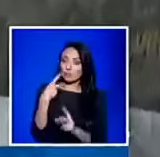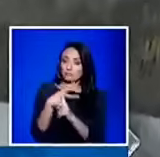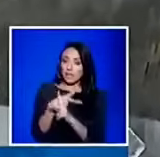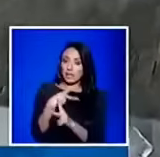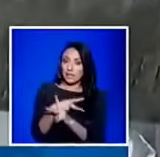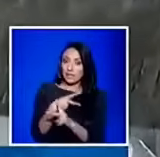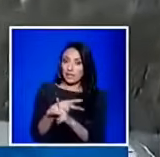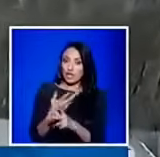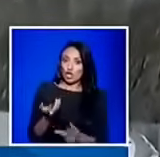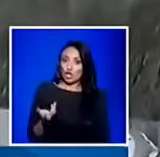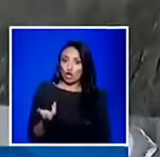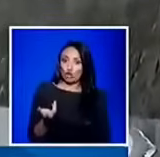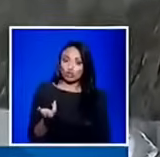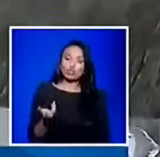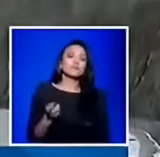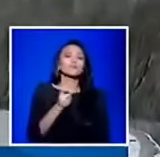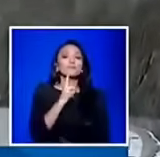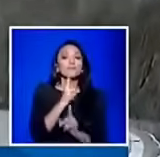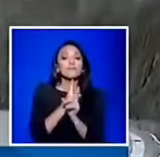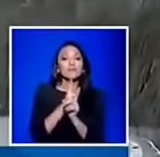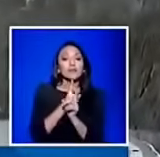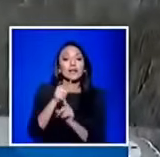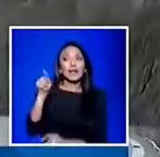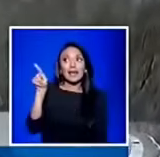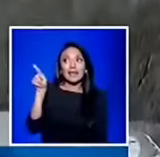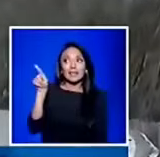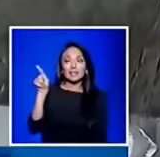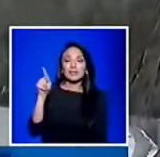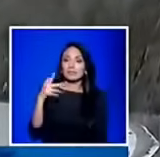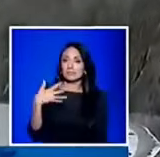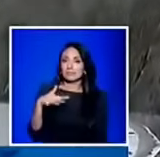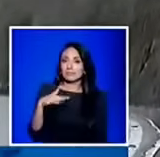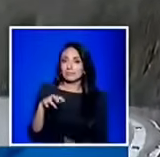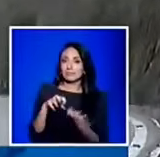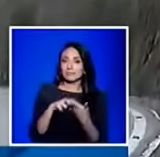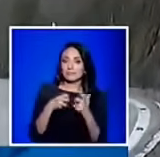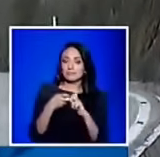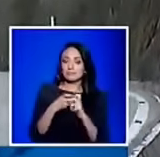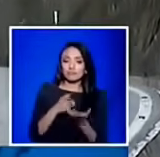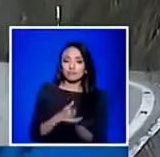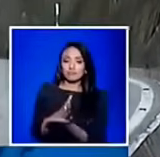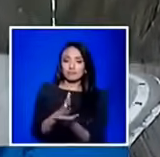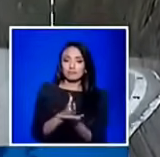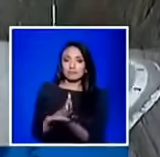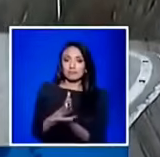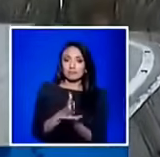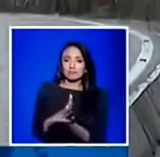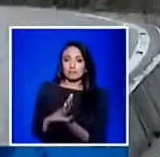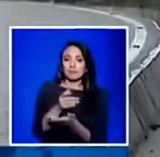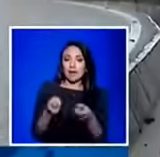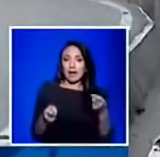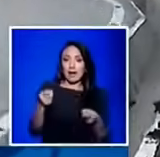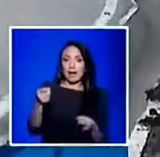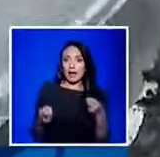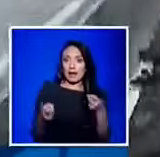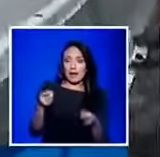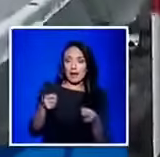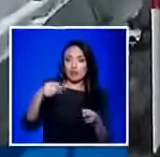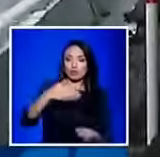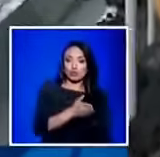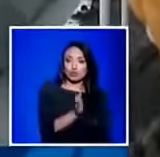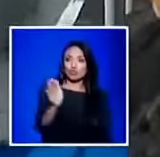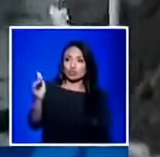elemento que claro se constituye en un obstáculo para la circulación de los vehículos que van